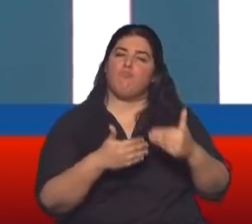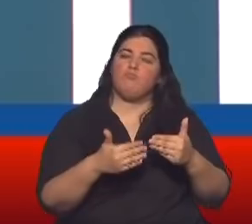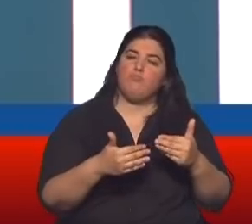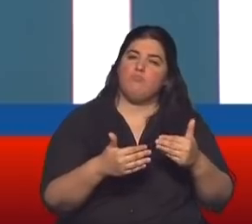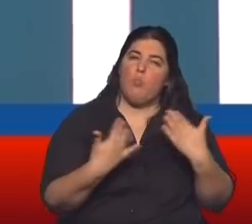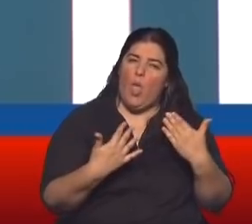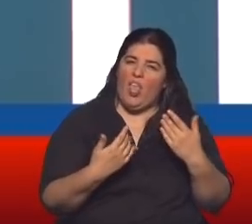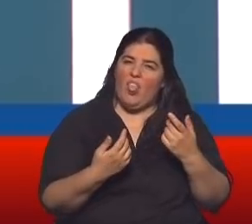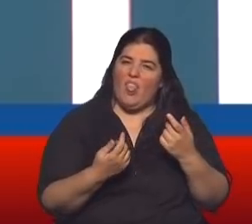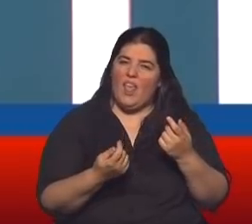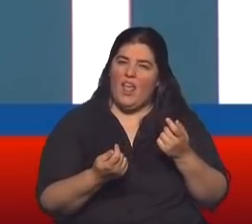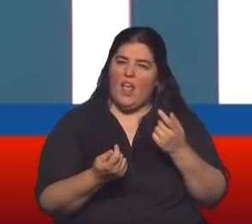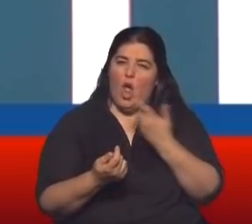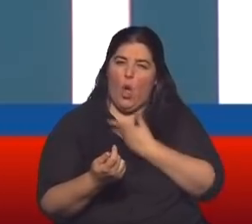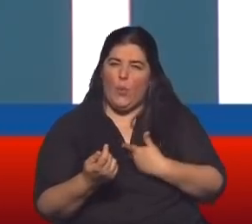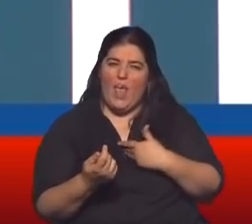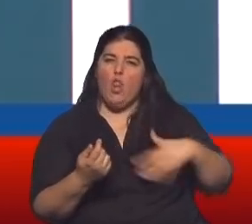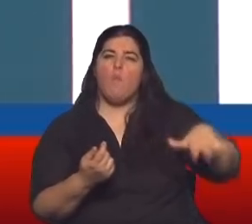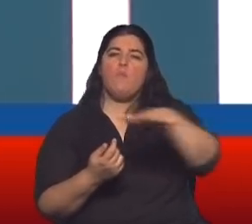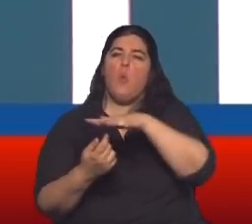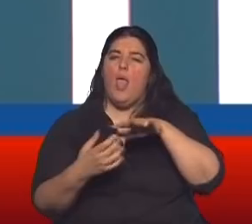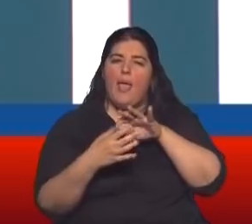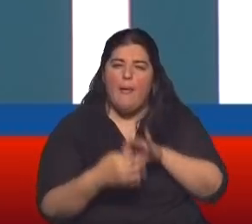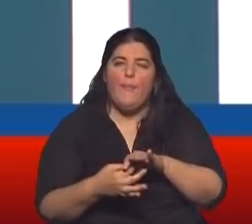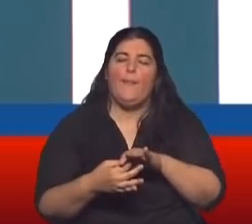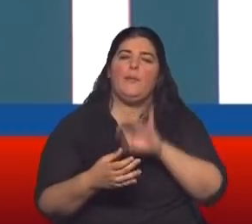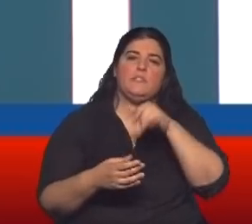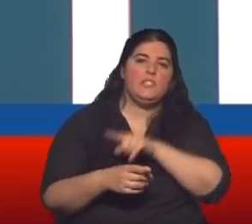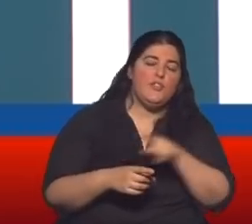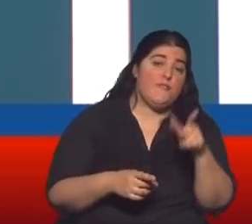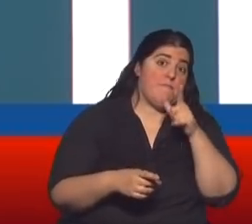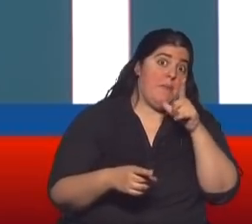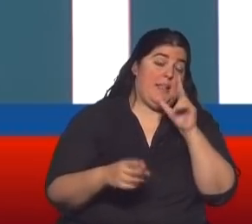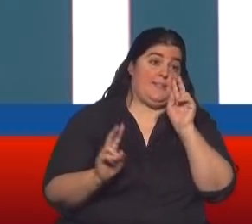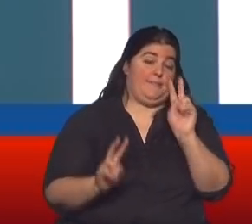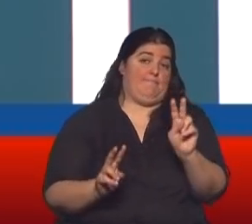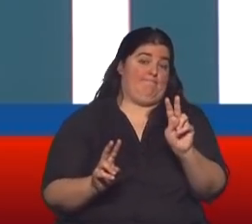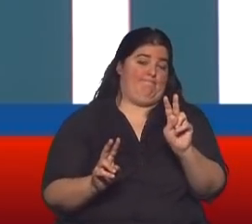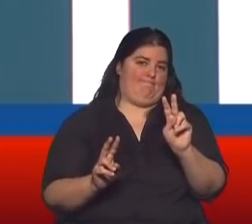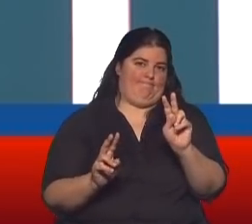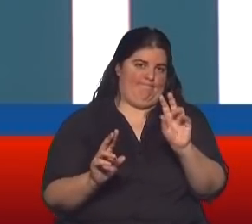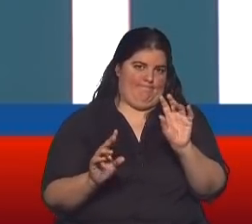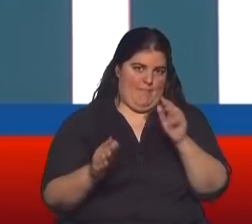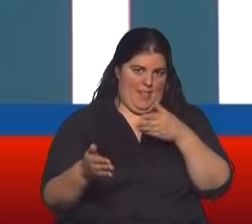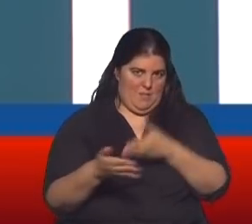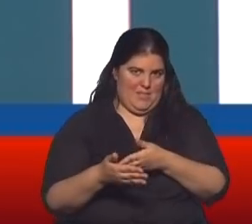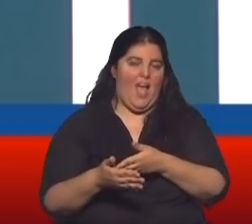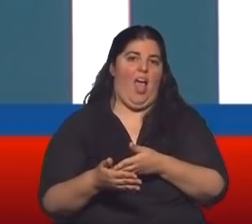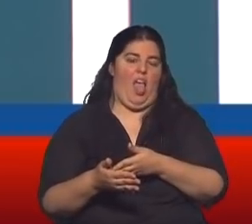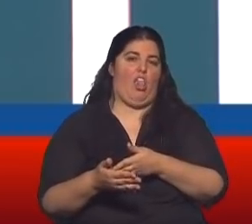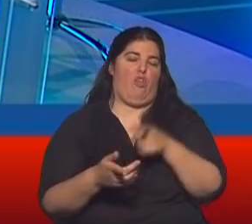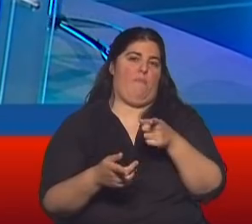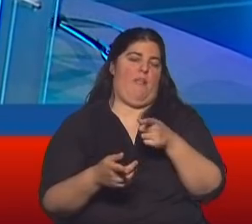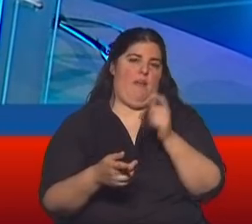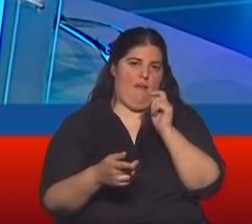Gobernará movilizando a la calle, movilizando a las fuerzas populares. Bueno, parecería ser que hoy ya está bastante limitado hasta para ese recurso.